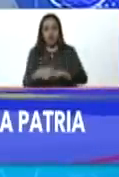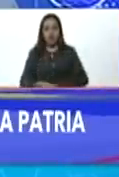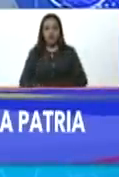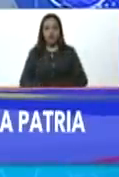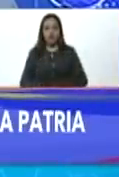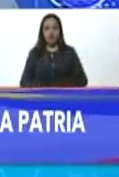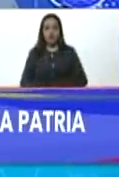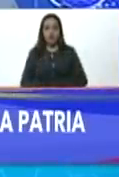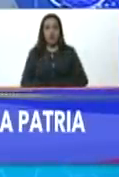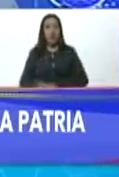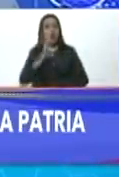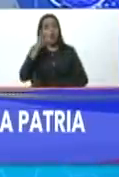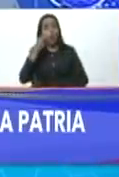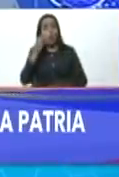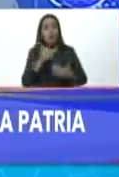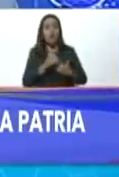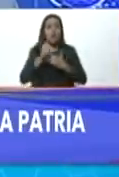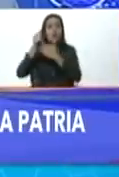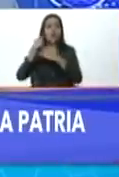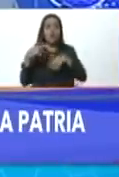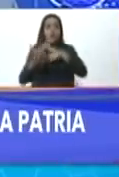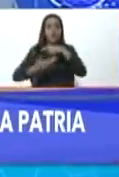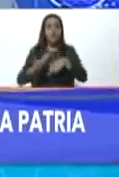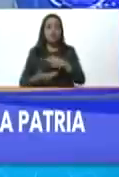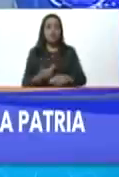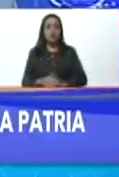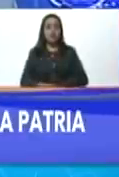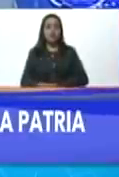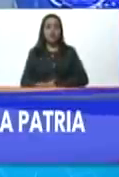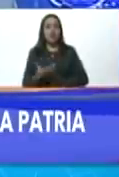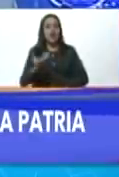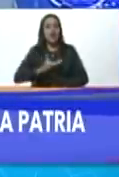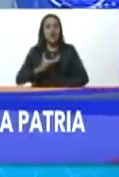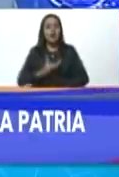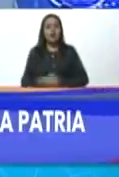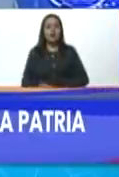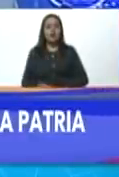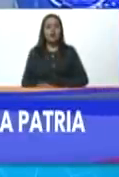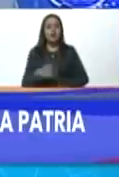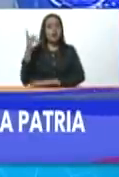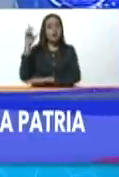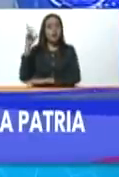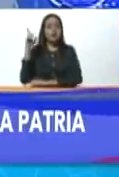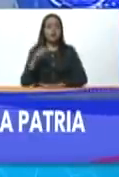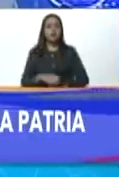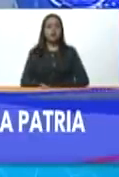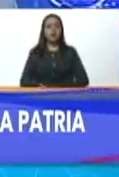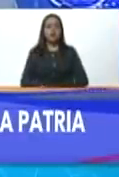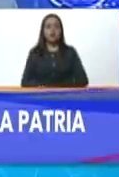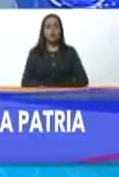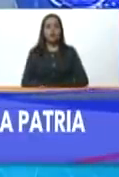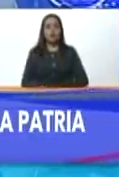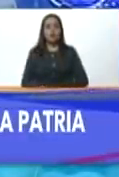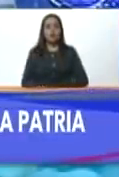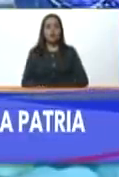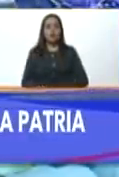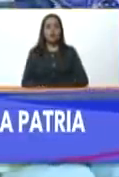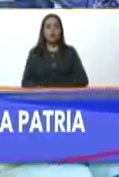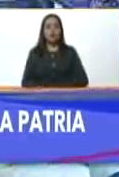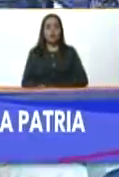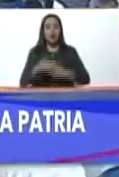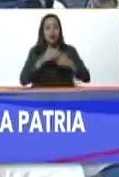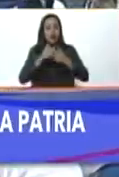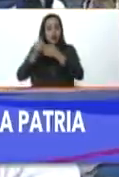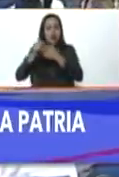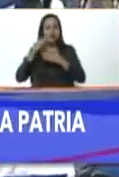joven líder revolucionario, alcalde de Barquisimeto, Luis Jonás Reyes. Un liderazgo de